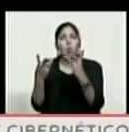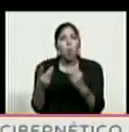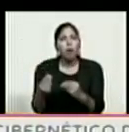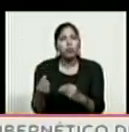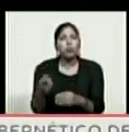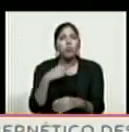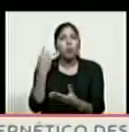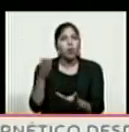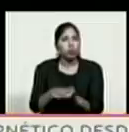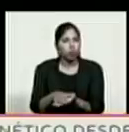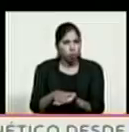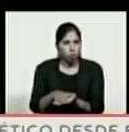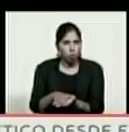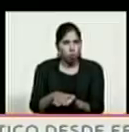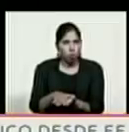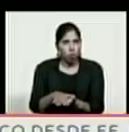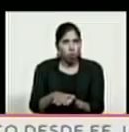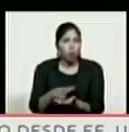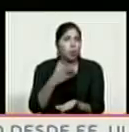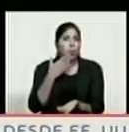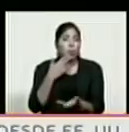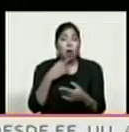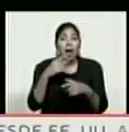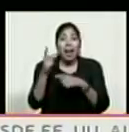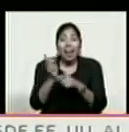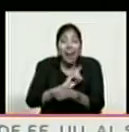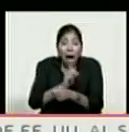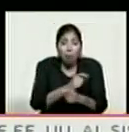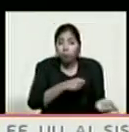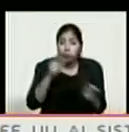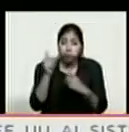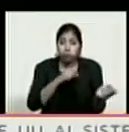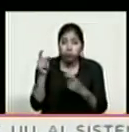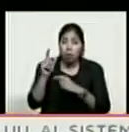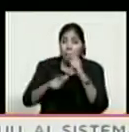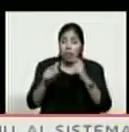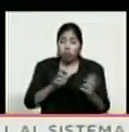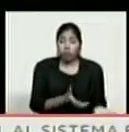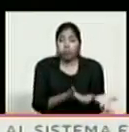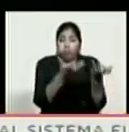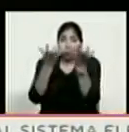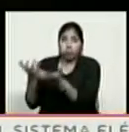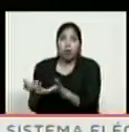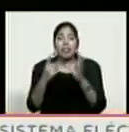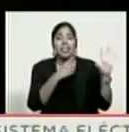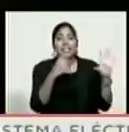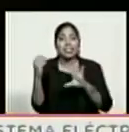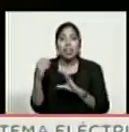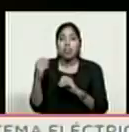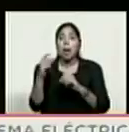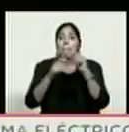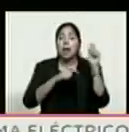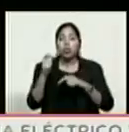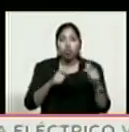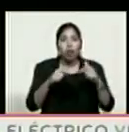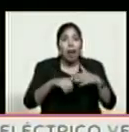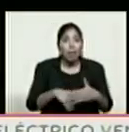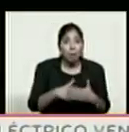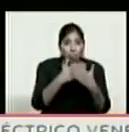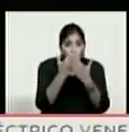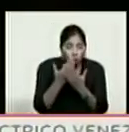eso si no se evacúan? 600 personas fueron evacuadas en la